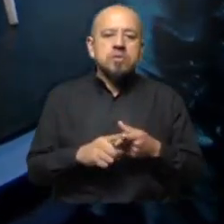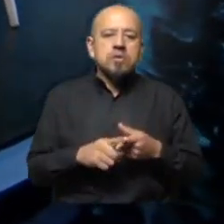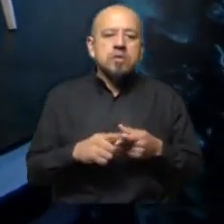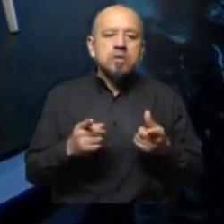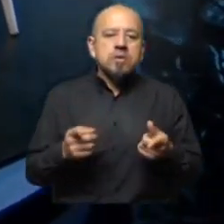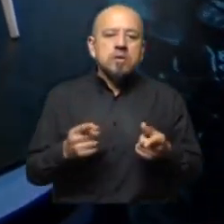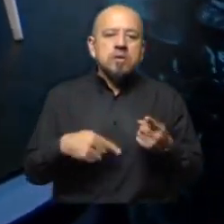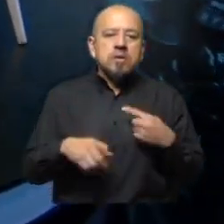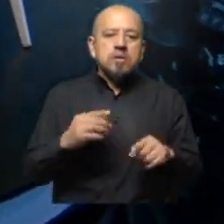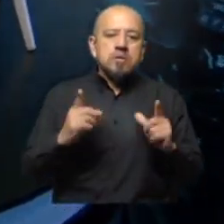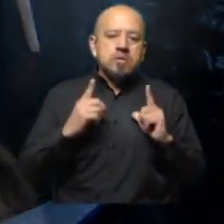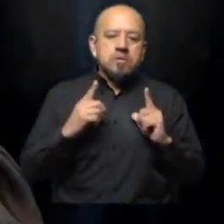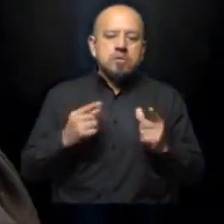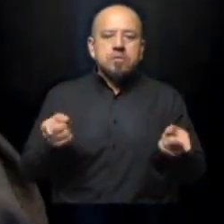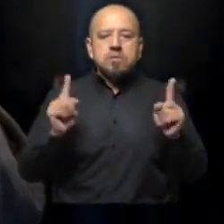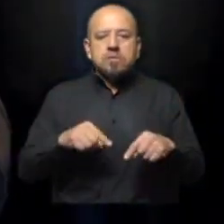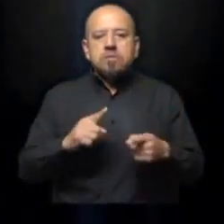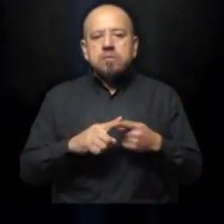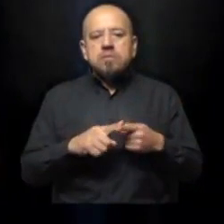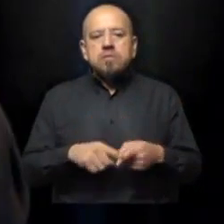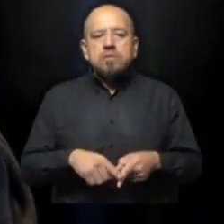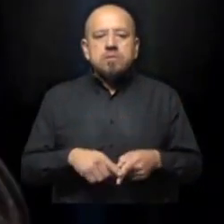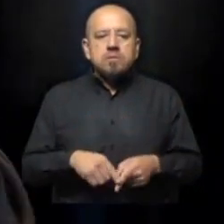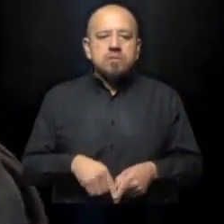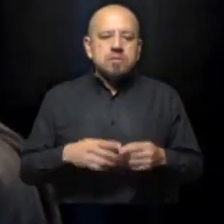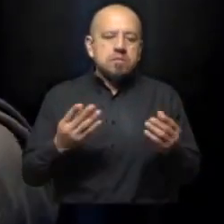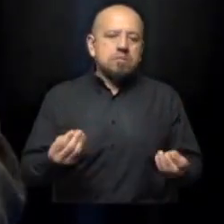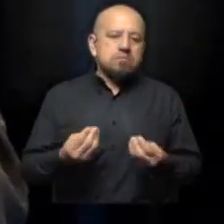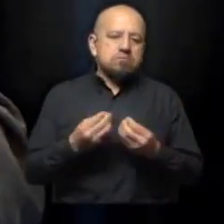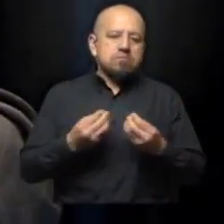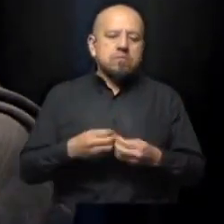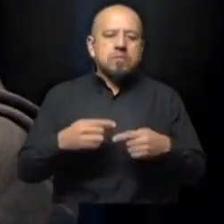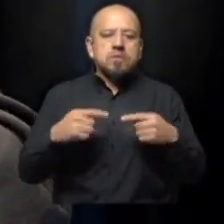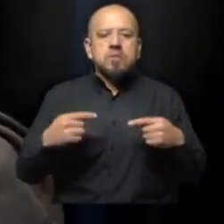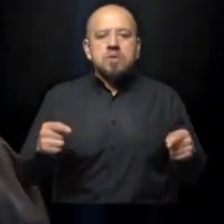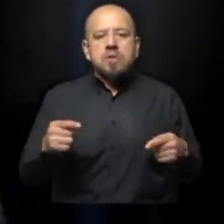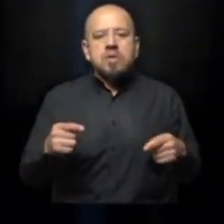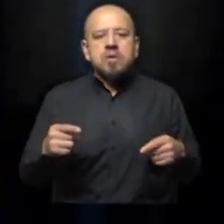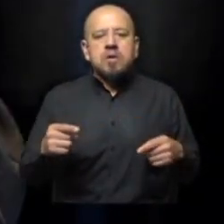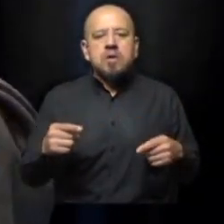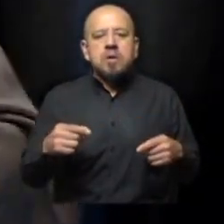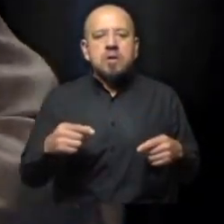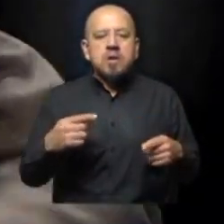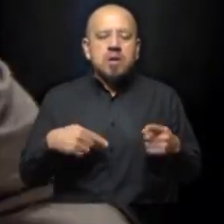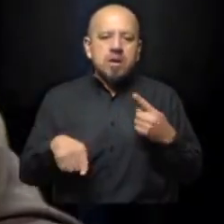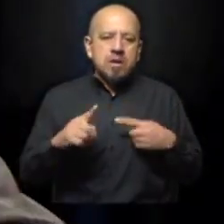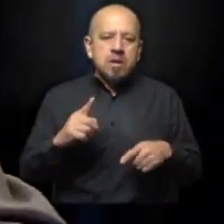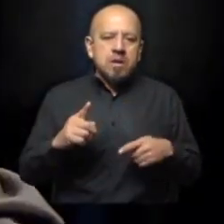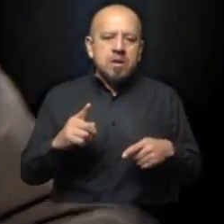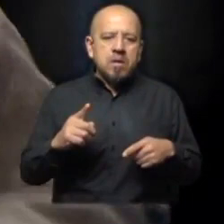siempre pasa mientras esperábamos para volver al aire salía una cantidad de cosas muy ricas que bueno capaz de alguna vez las